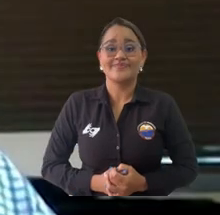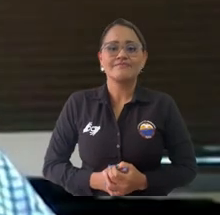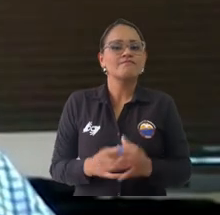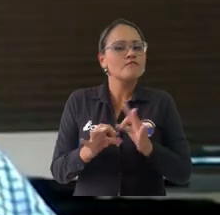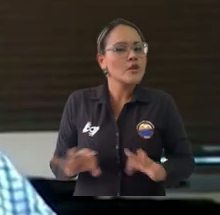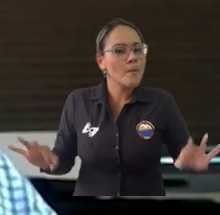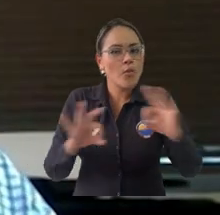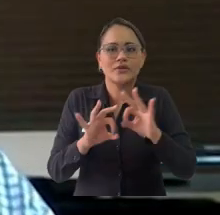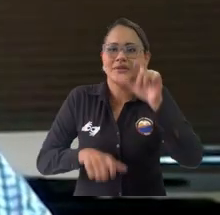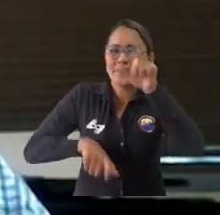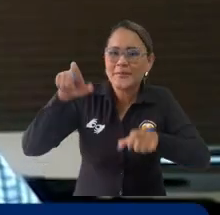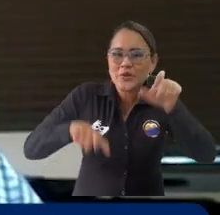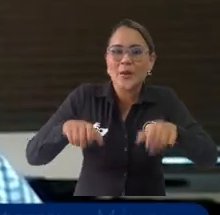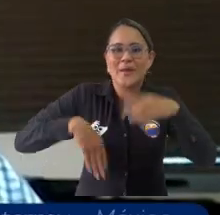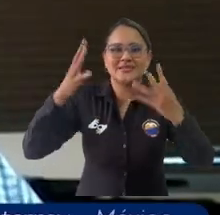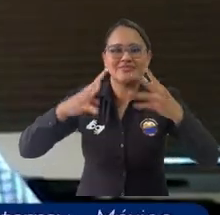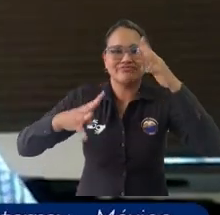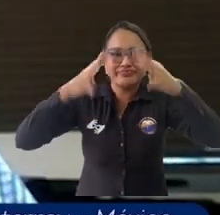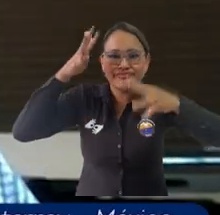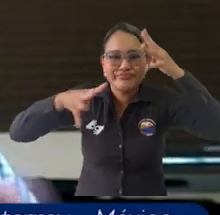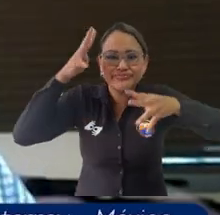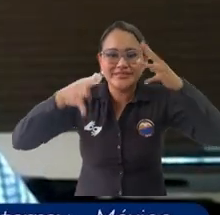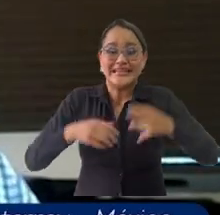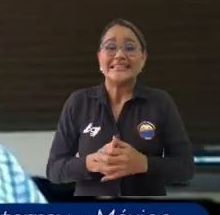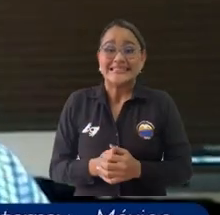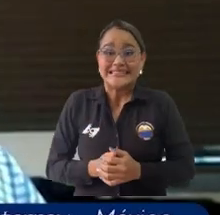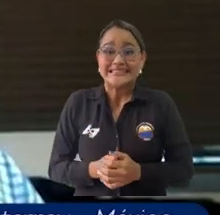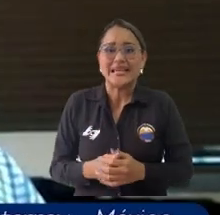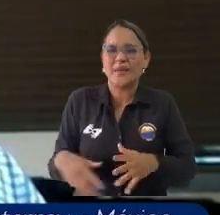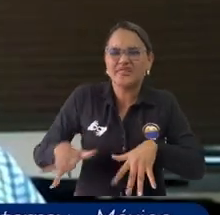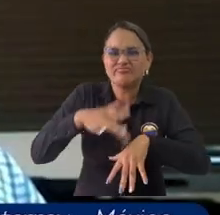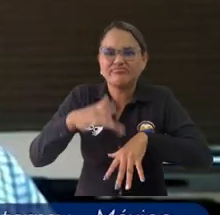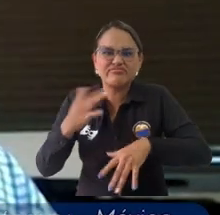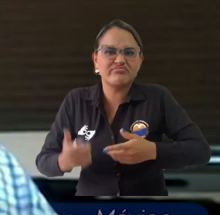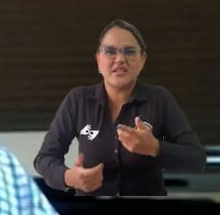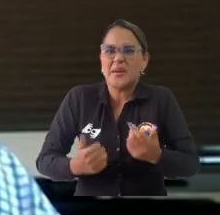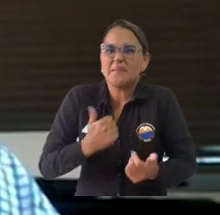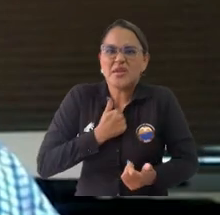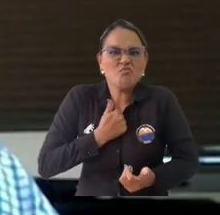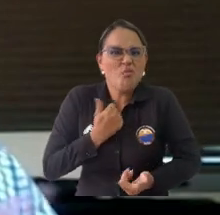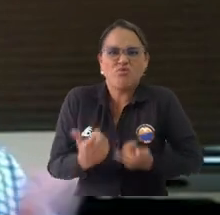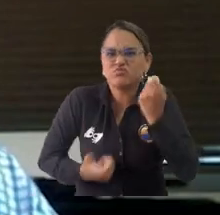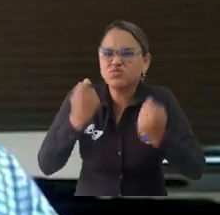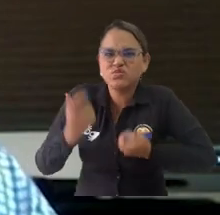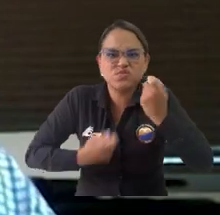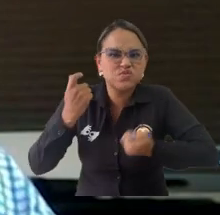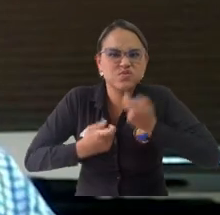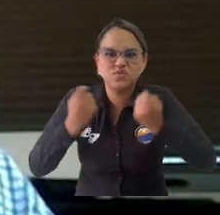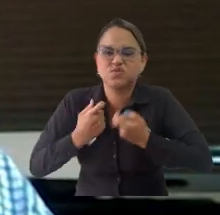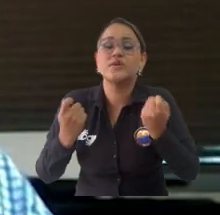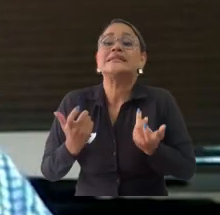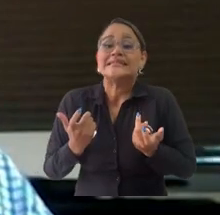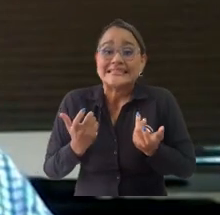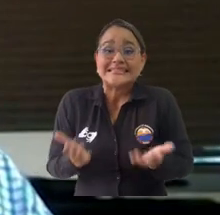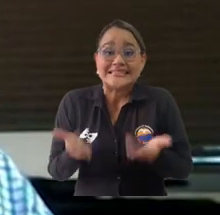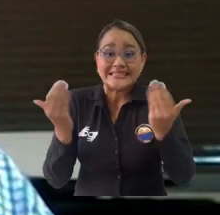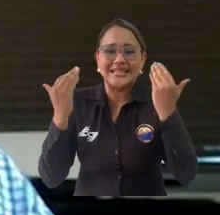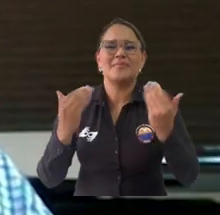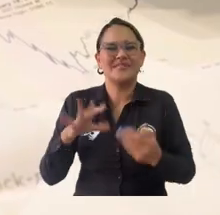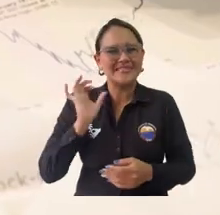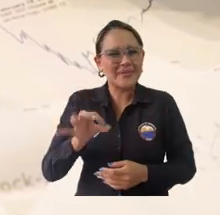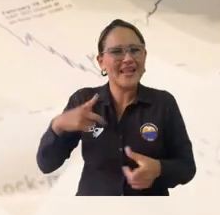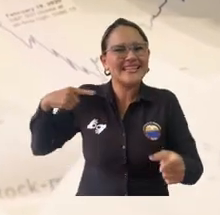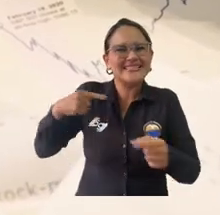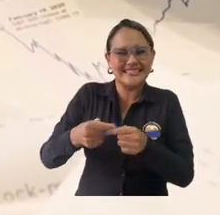Hay que crear nuevos emprendedores. Hablamos mucho de la innovación, pero para mí se usa mucho o se habla mucho de la innovación del siglo